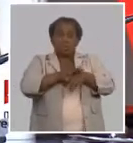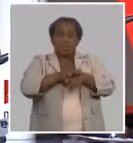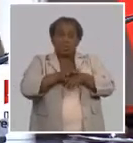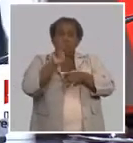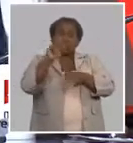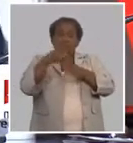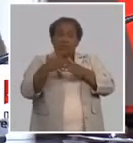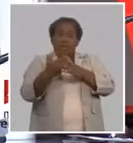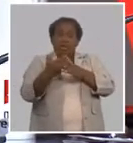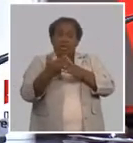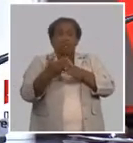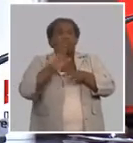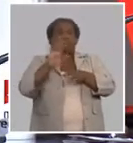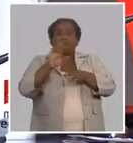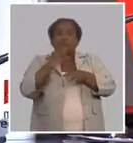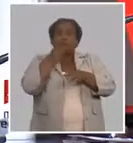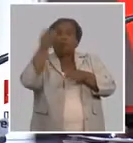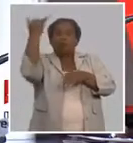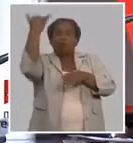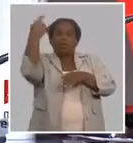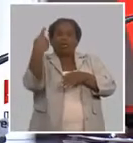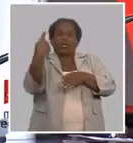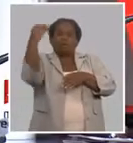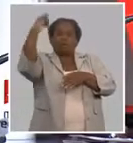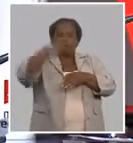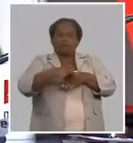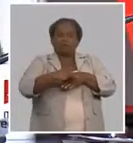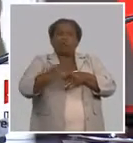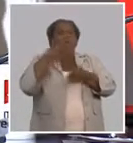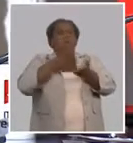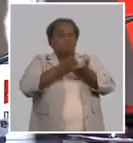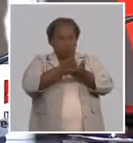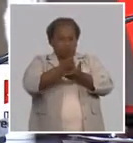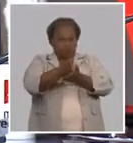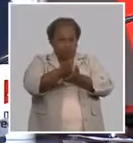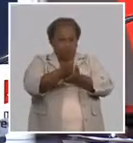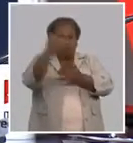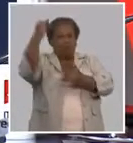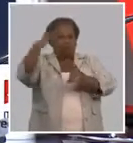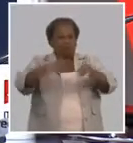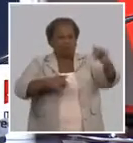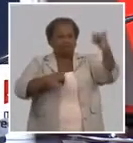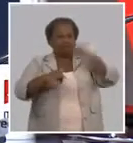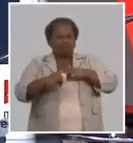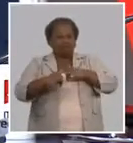continuar se han mantenido volando y con determinada estabilidad